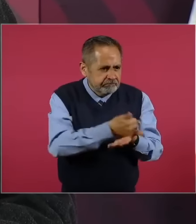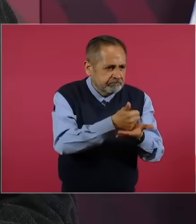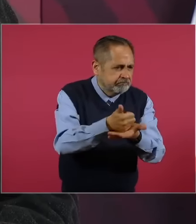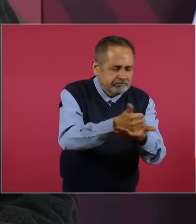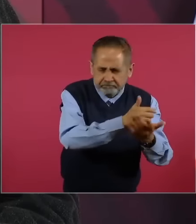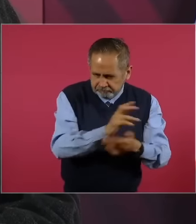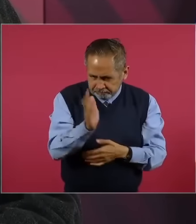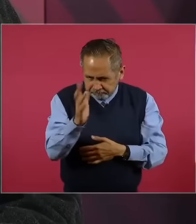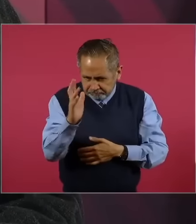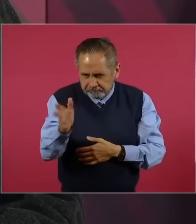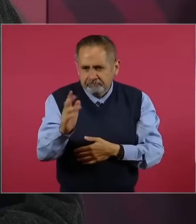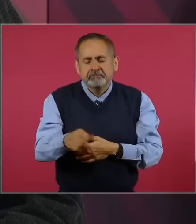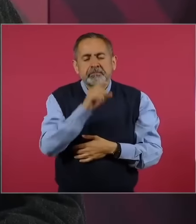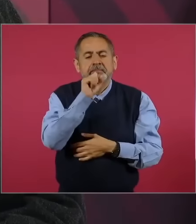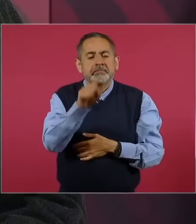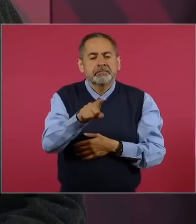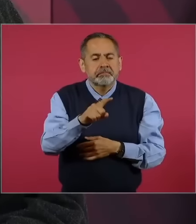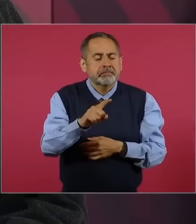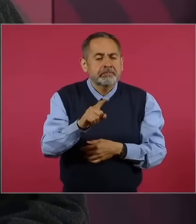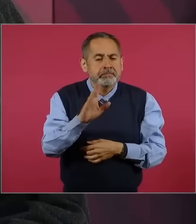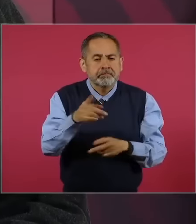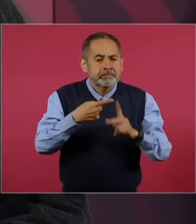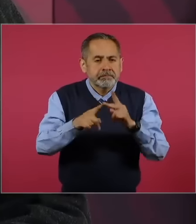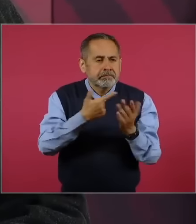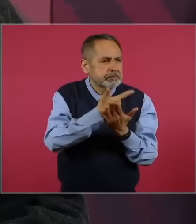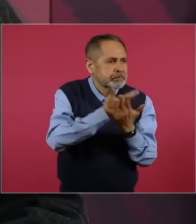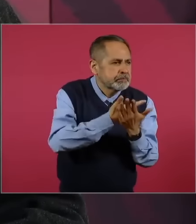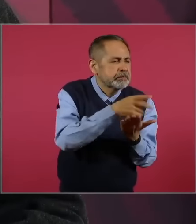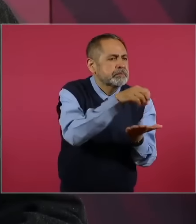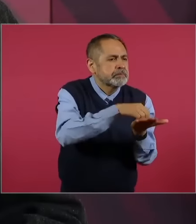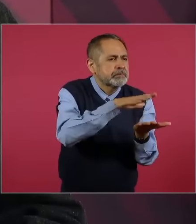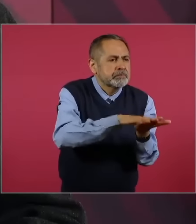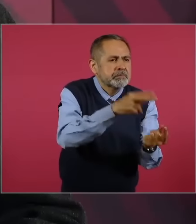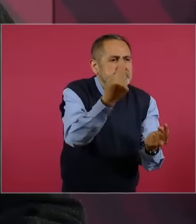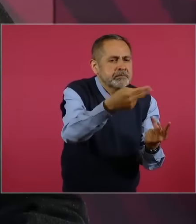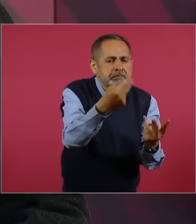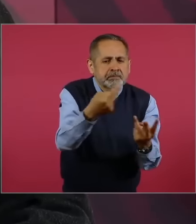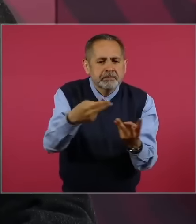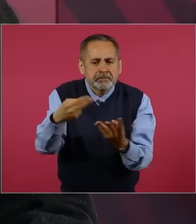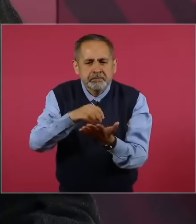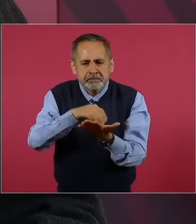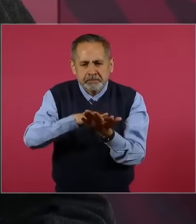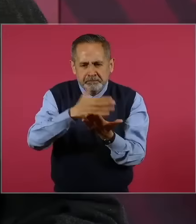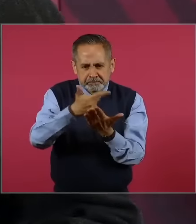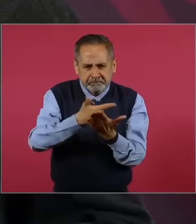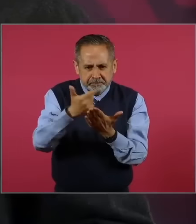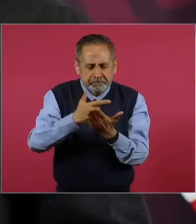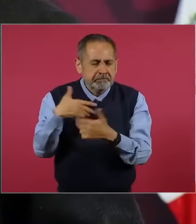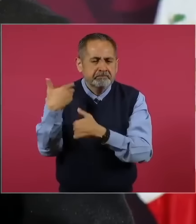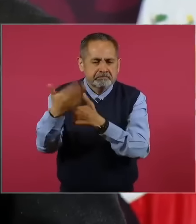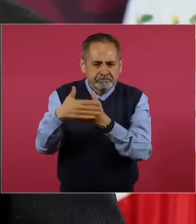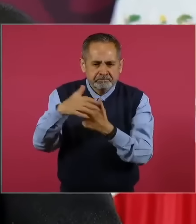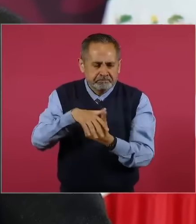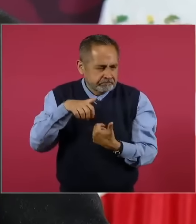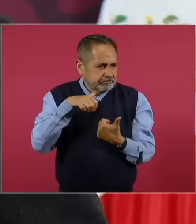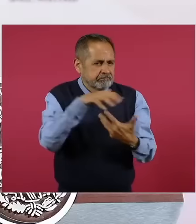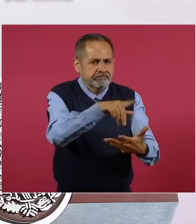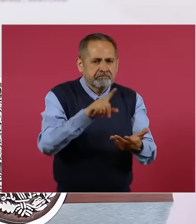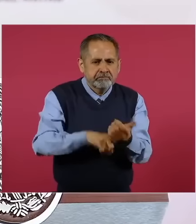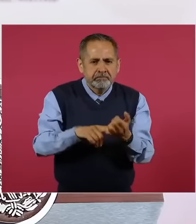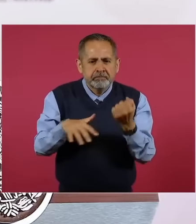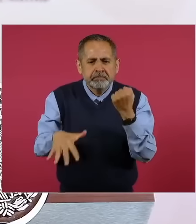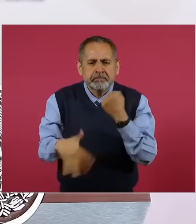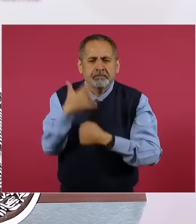ya comenzó el censo para entregar en